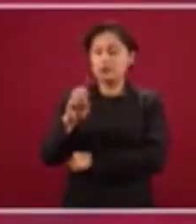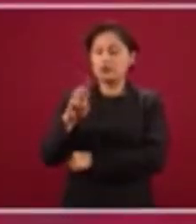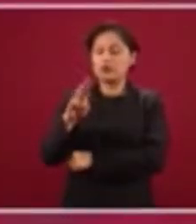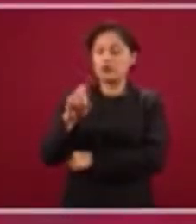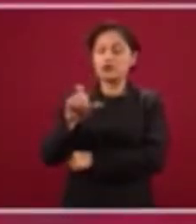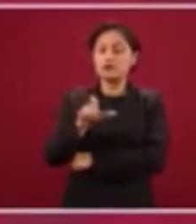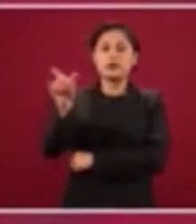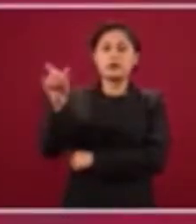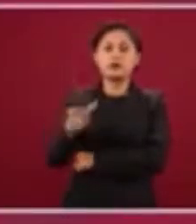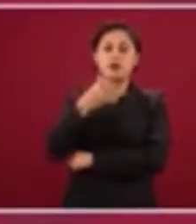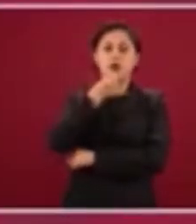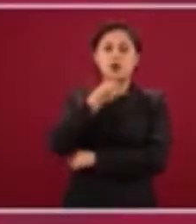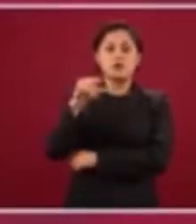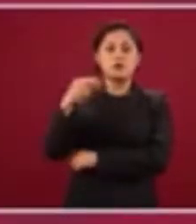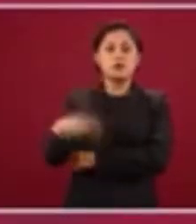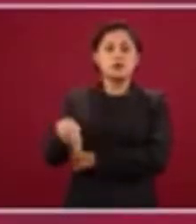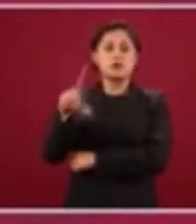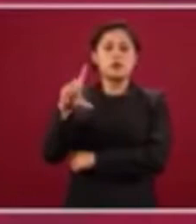Lozoya.